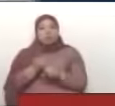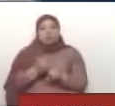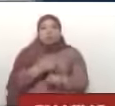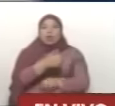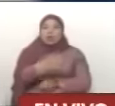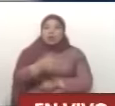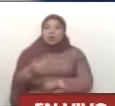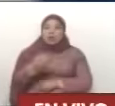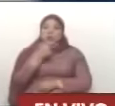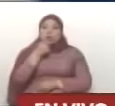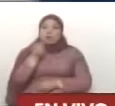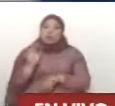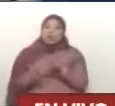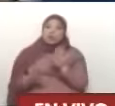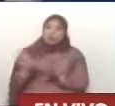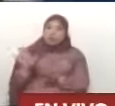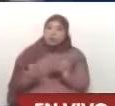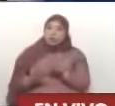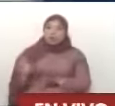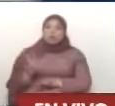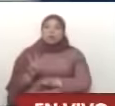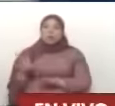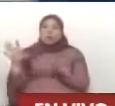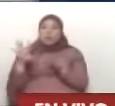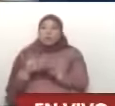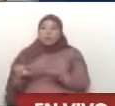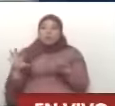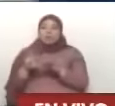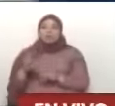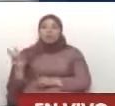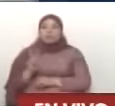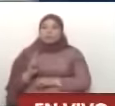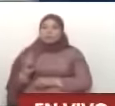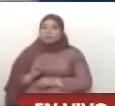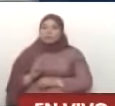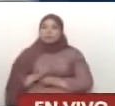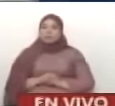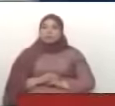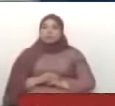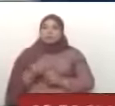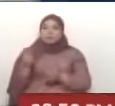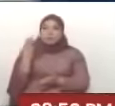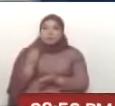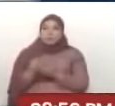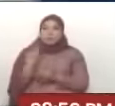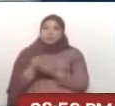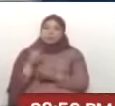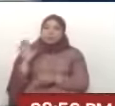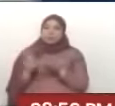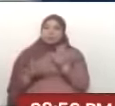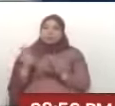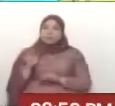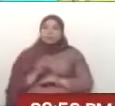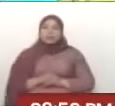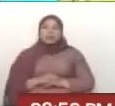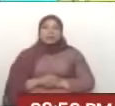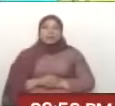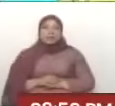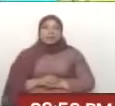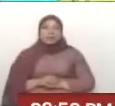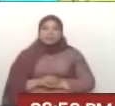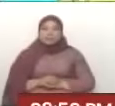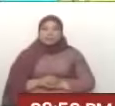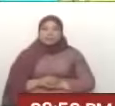nuestros atractivos turísticos en la entidad, pueda contarle a usted y al país la Monagas turística. La Monagas